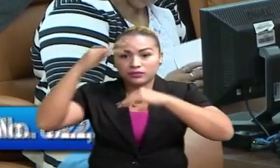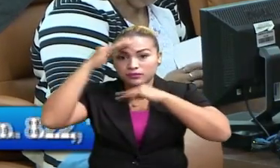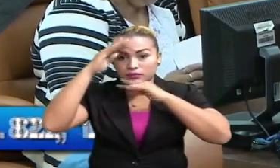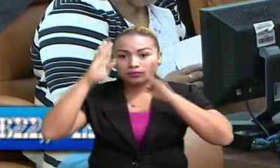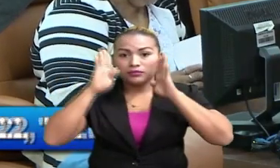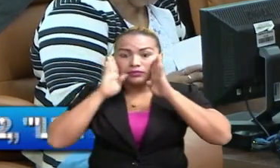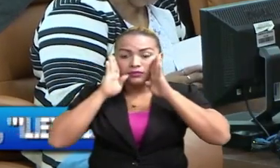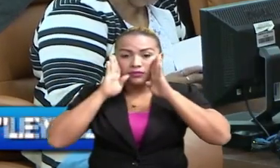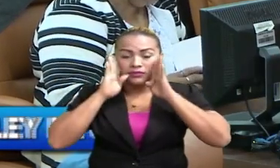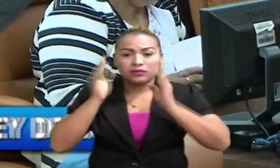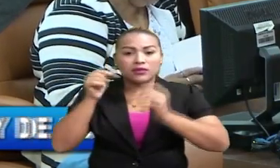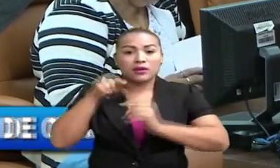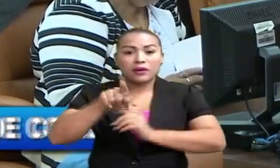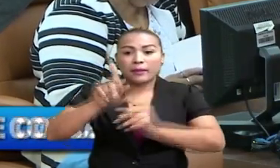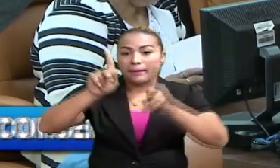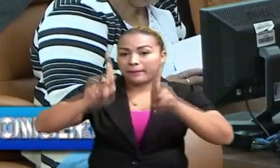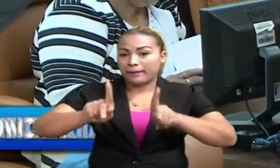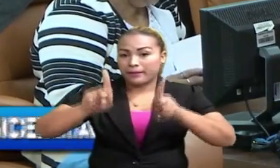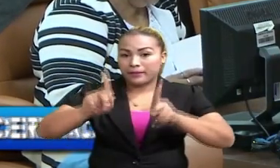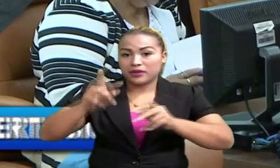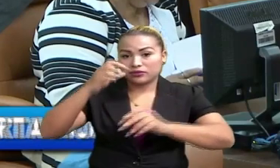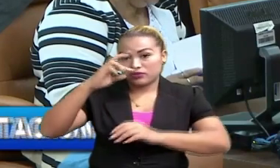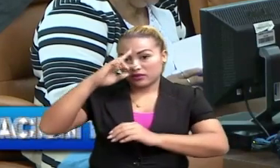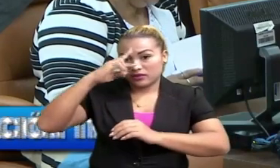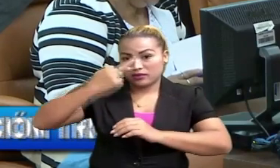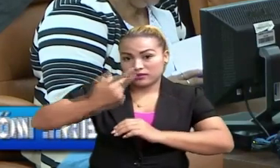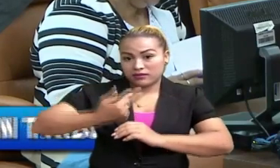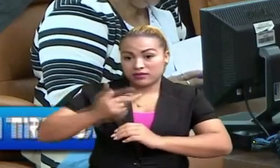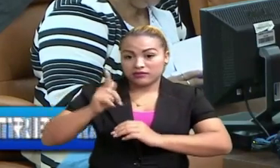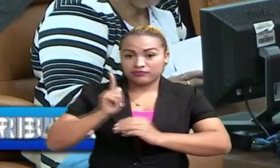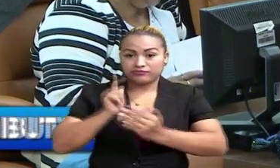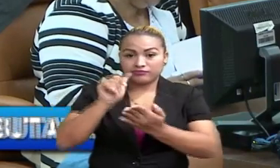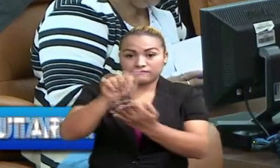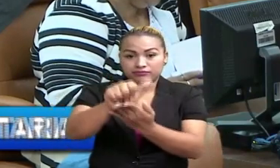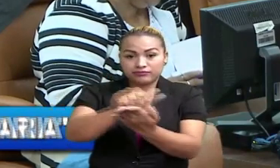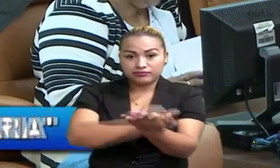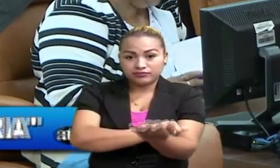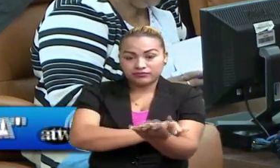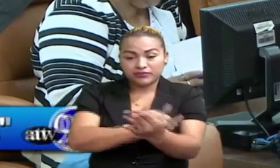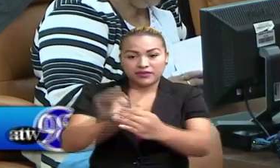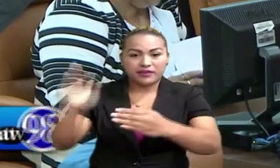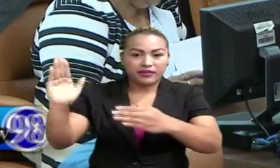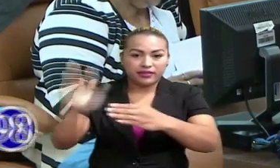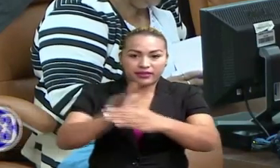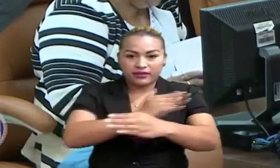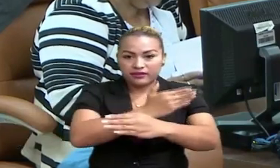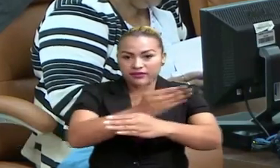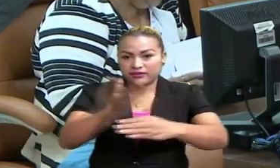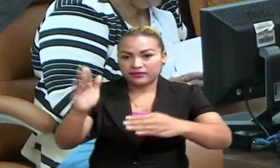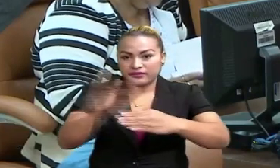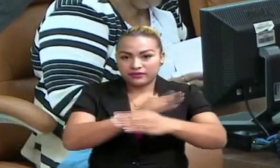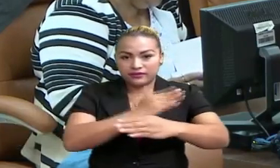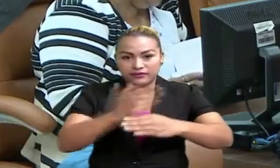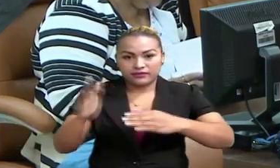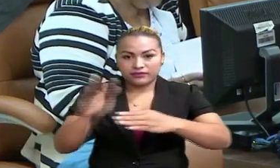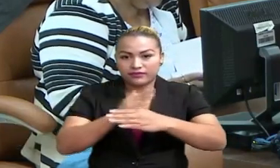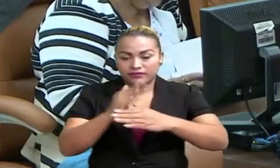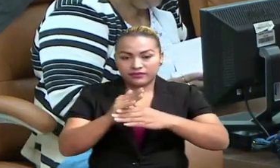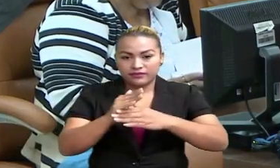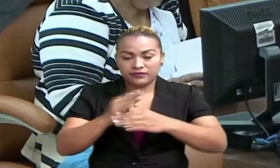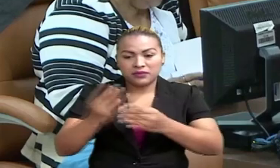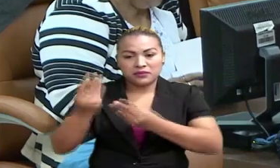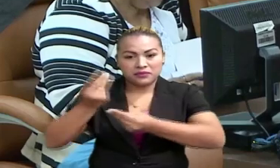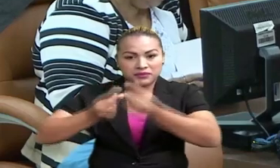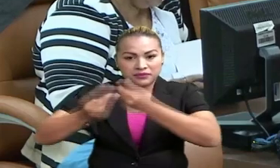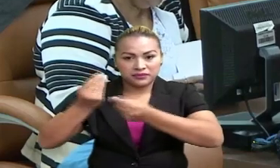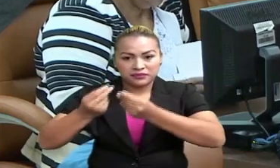su cúpula, que tiene una agenda absolutamente diferente de una agenda de gremios, de una